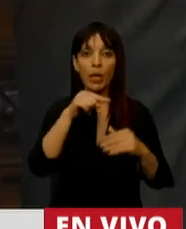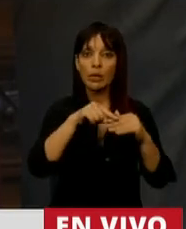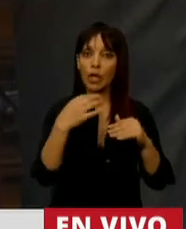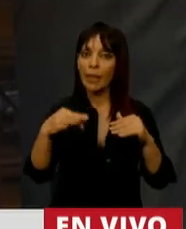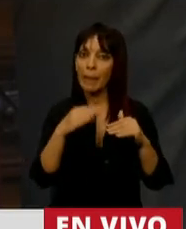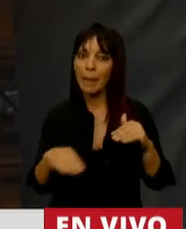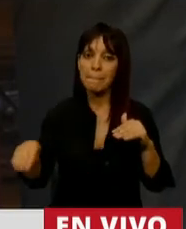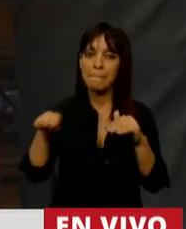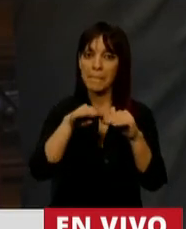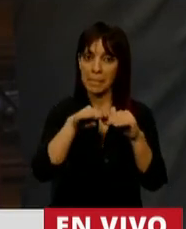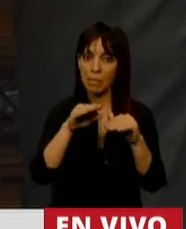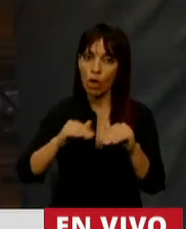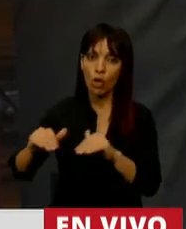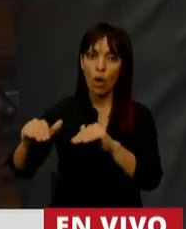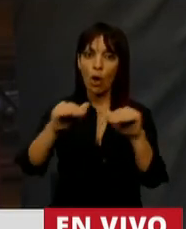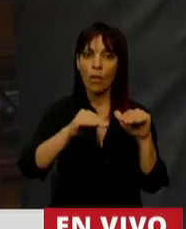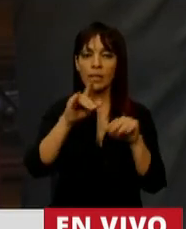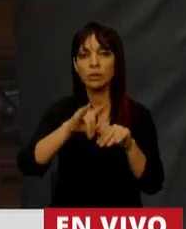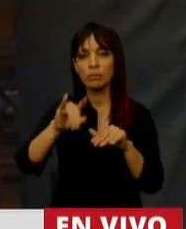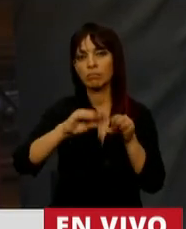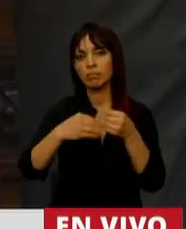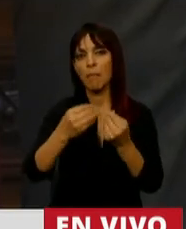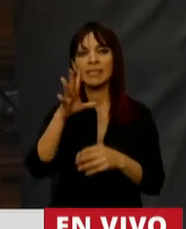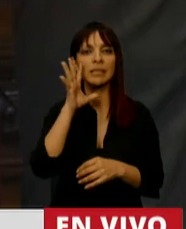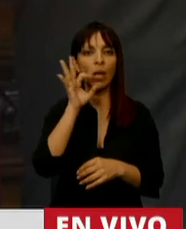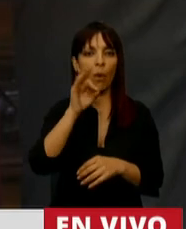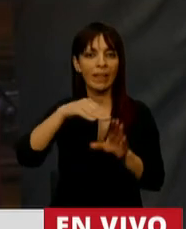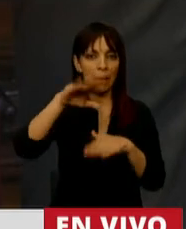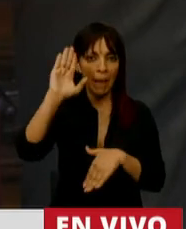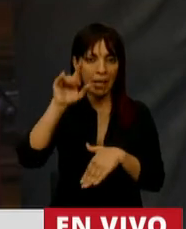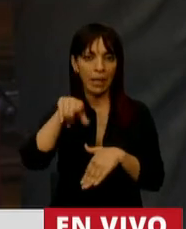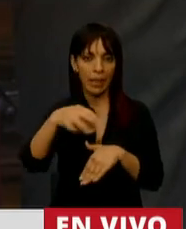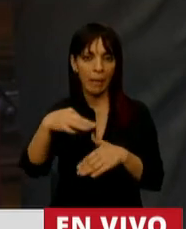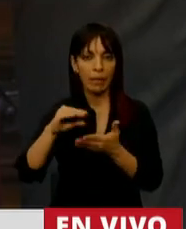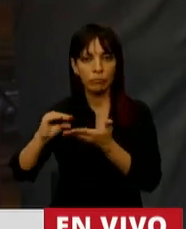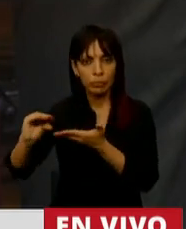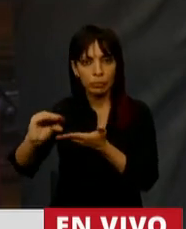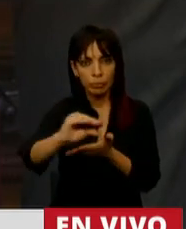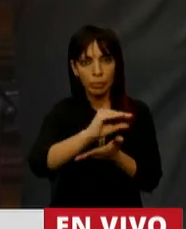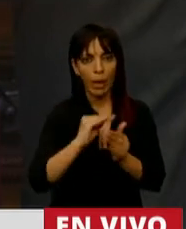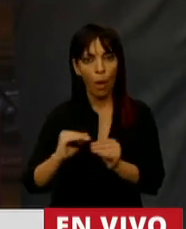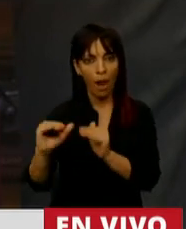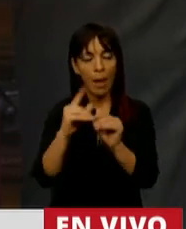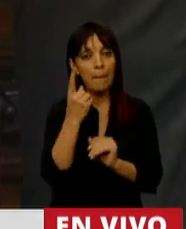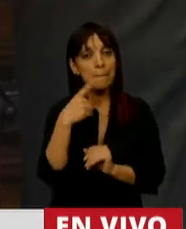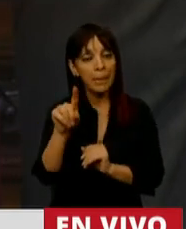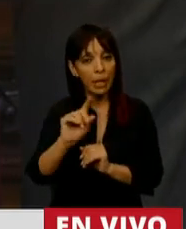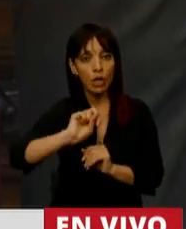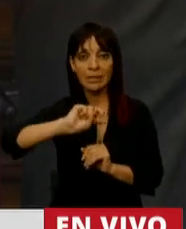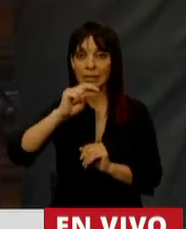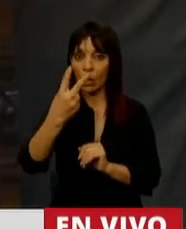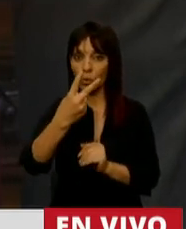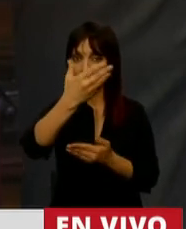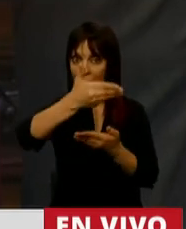cubrir que todas las universidades, las más de 50 universidades, alcancen ese porcentaje. Sin embargo, vino esa segunda planilla